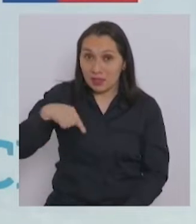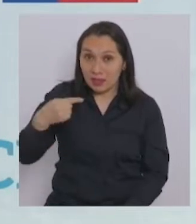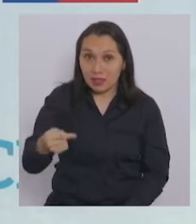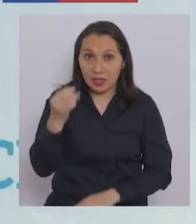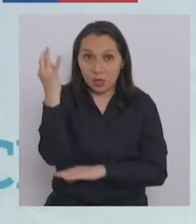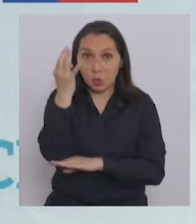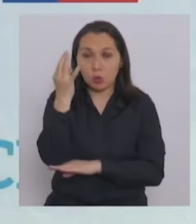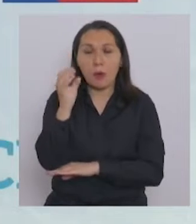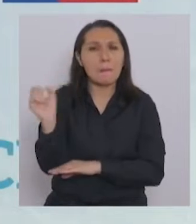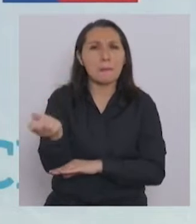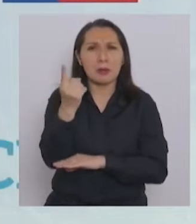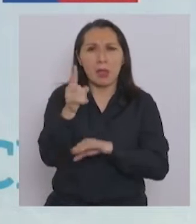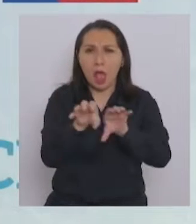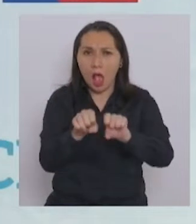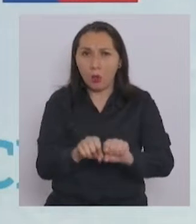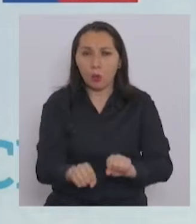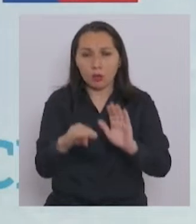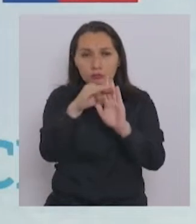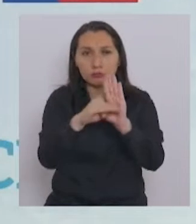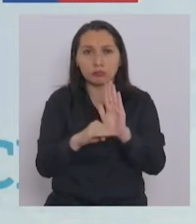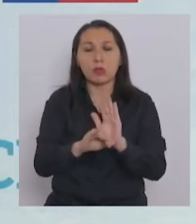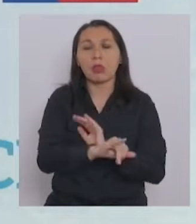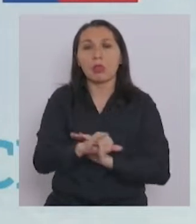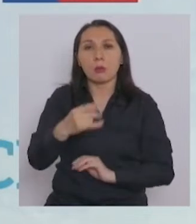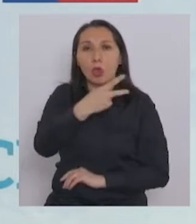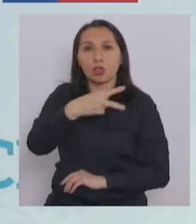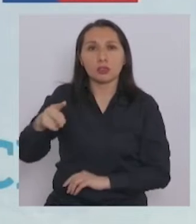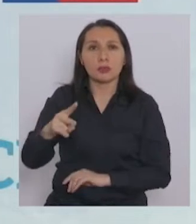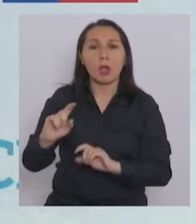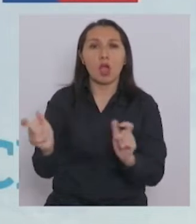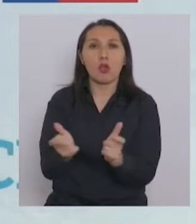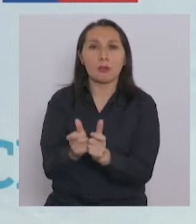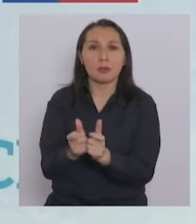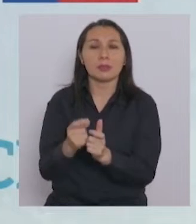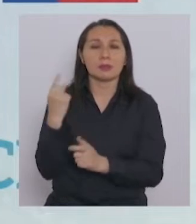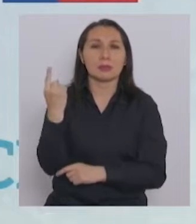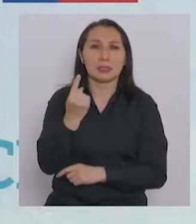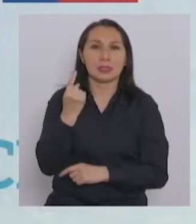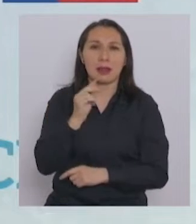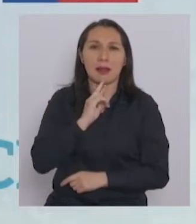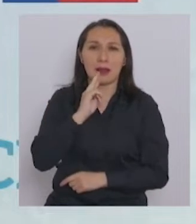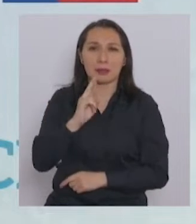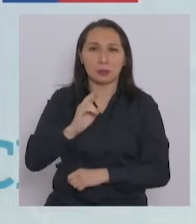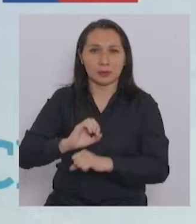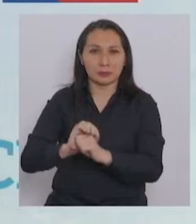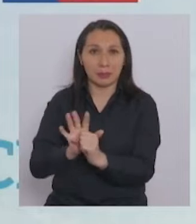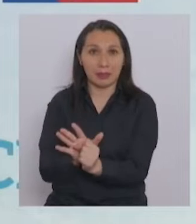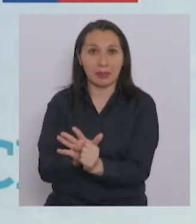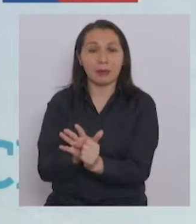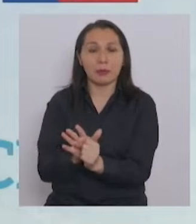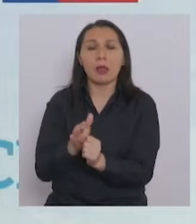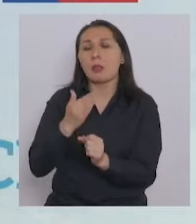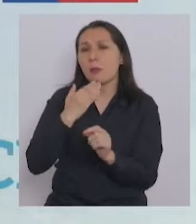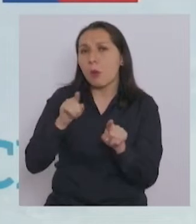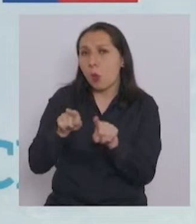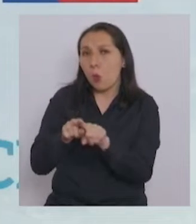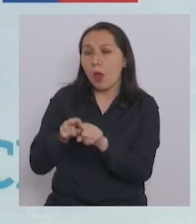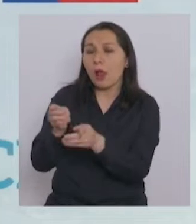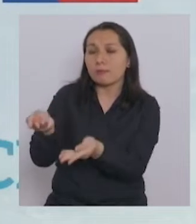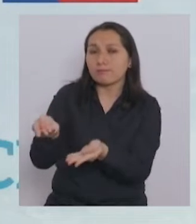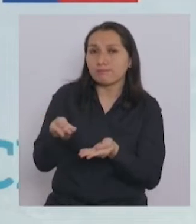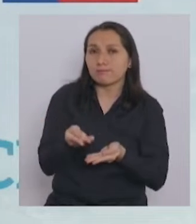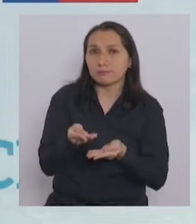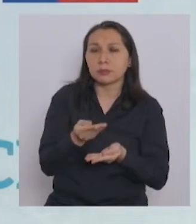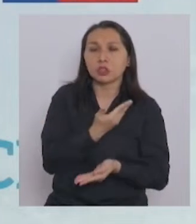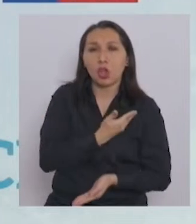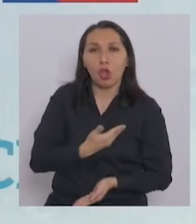las primeras definiciones luego de 2 semanas de trabajo de la Comisión Nacional de Respuesta Pandémica y, a su vez, recibir de parte del Gobierno